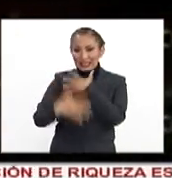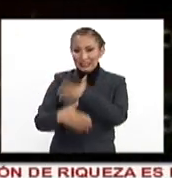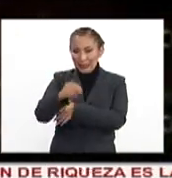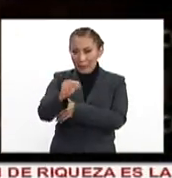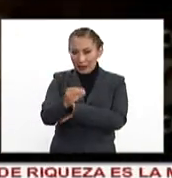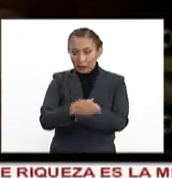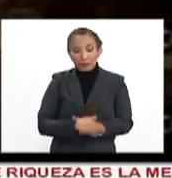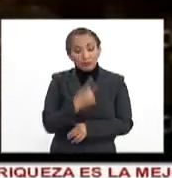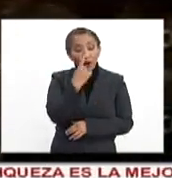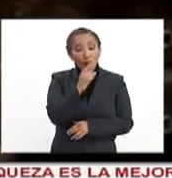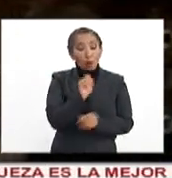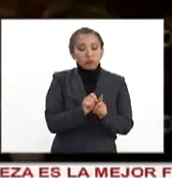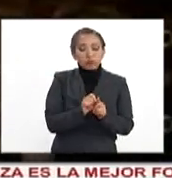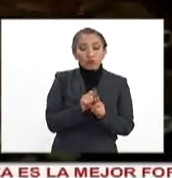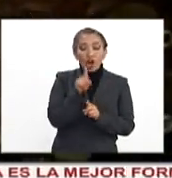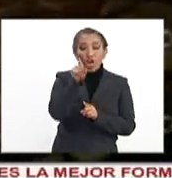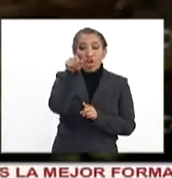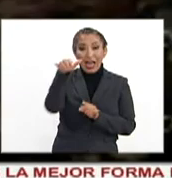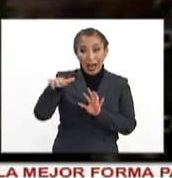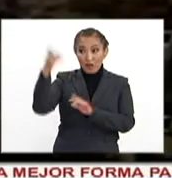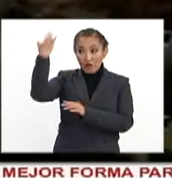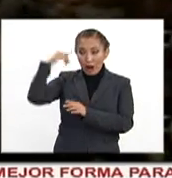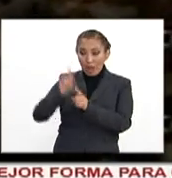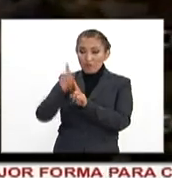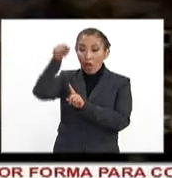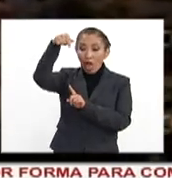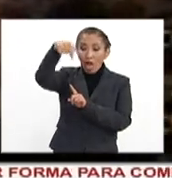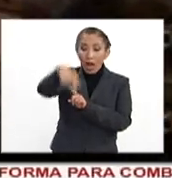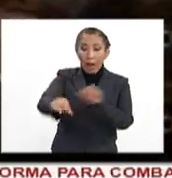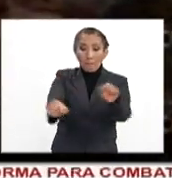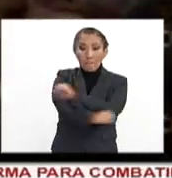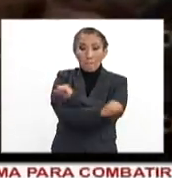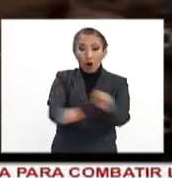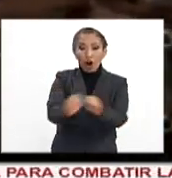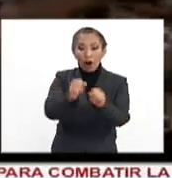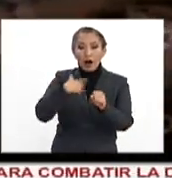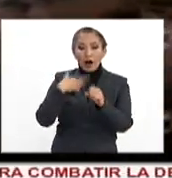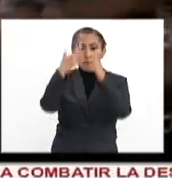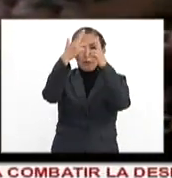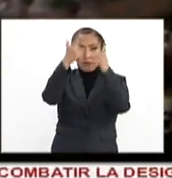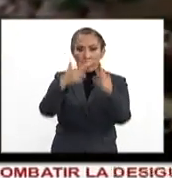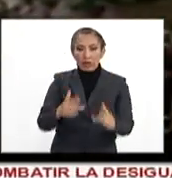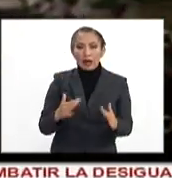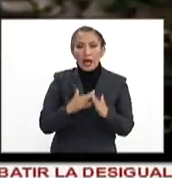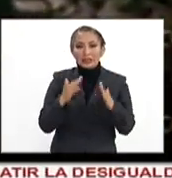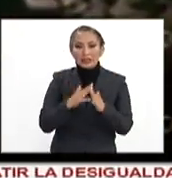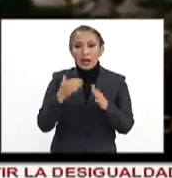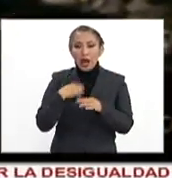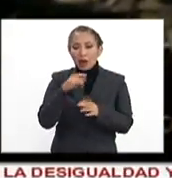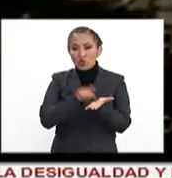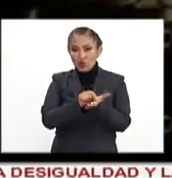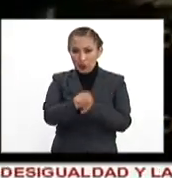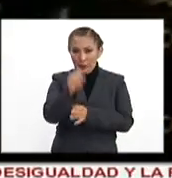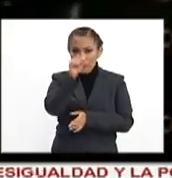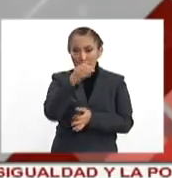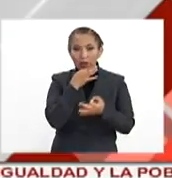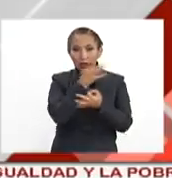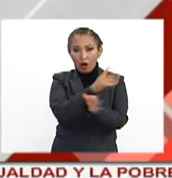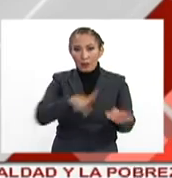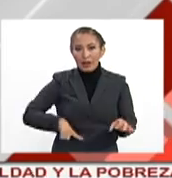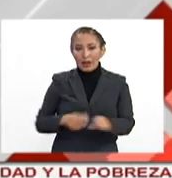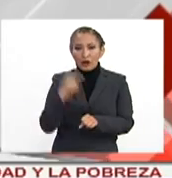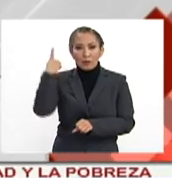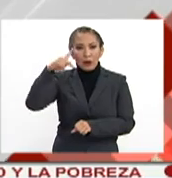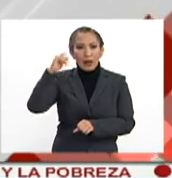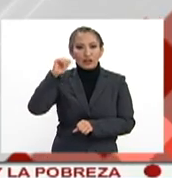mayo. Un cohetón lanzado desde afuera provocó la explosión que derribó la construcción. A través del Twitter, el gobernador